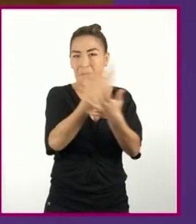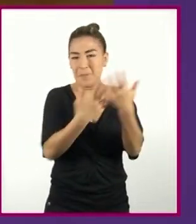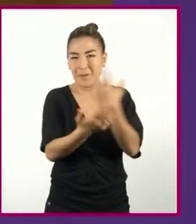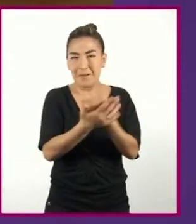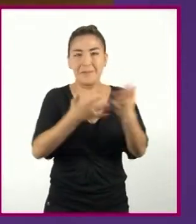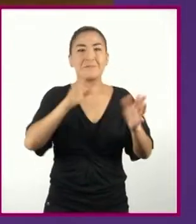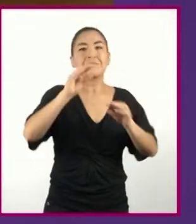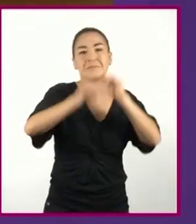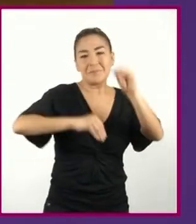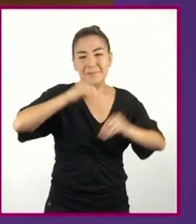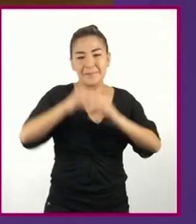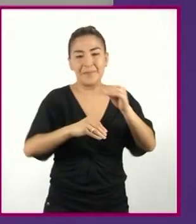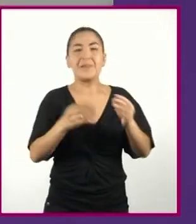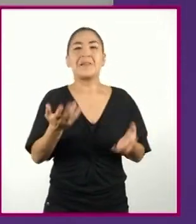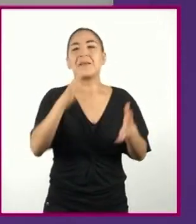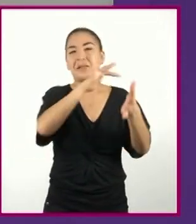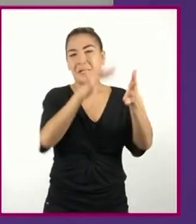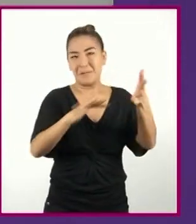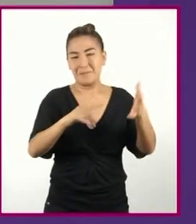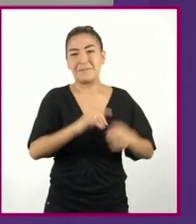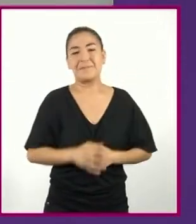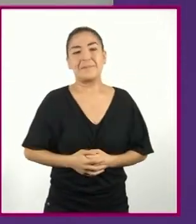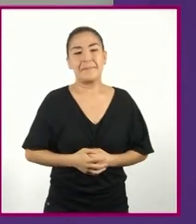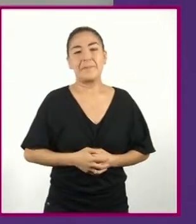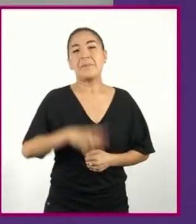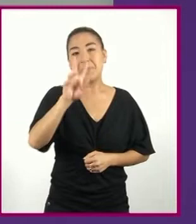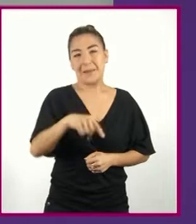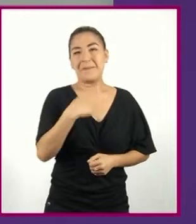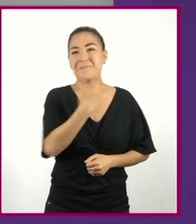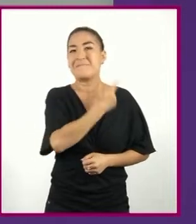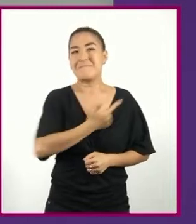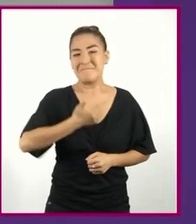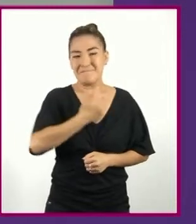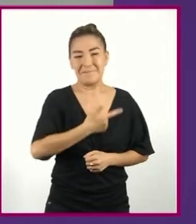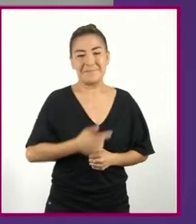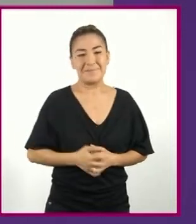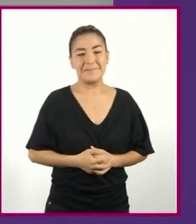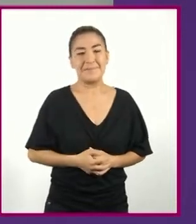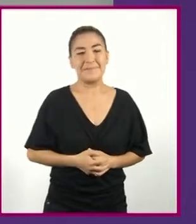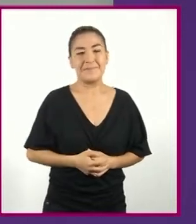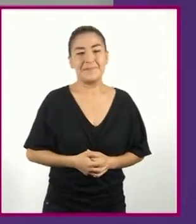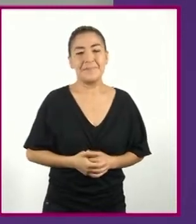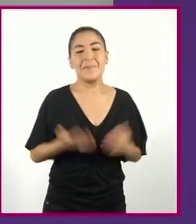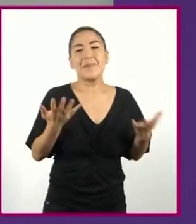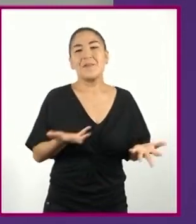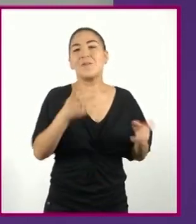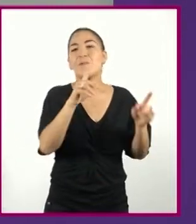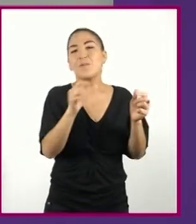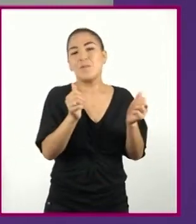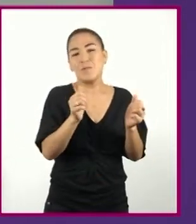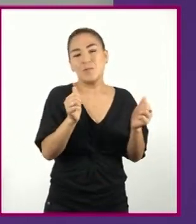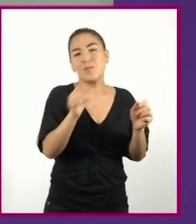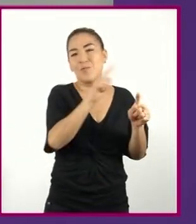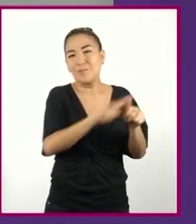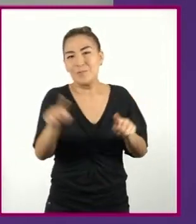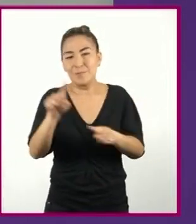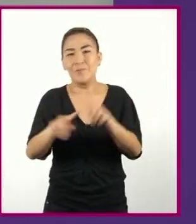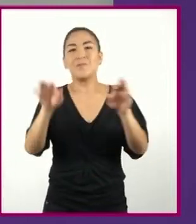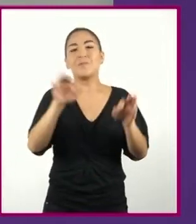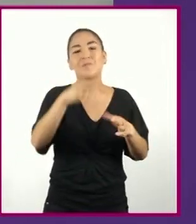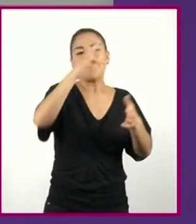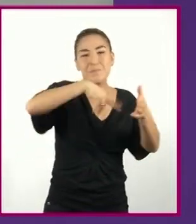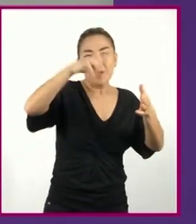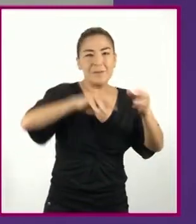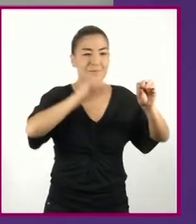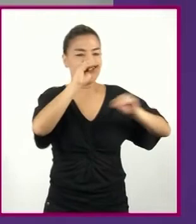la literatura, etc. A mí me gustó las diferentes pinturas, esculturas que